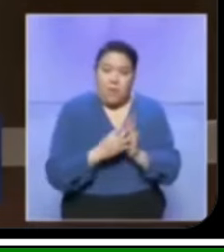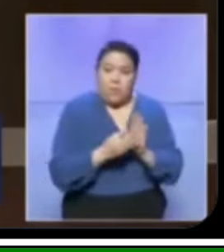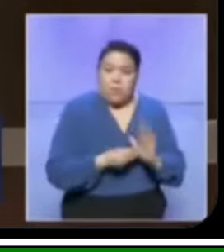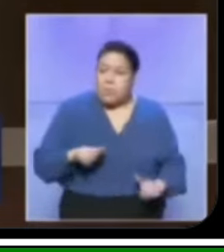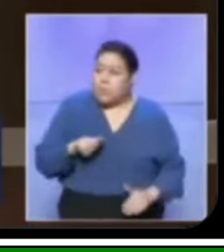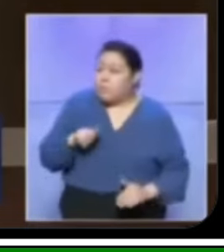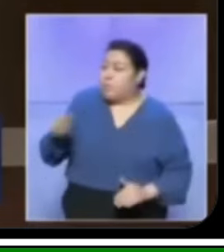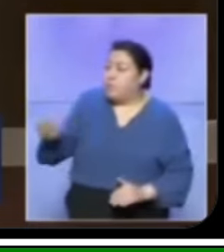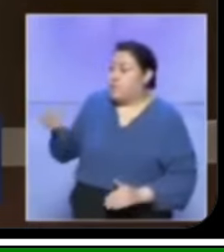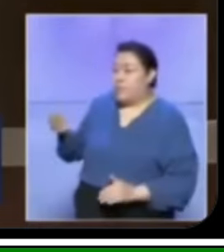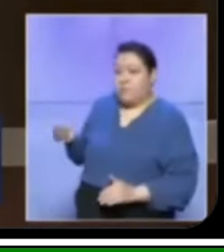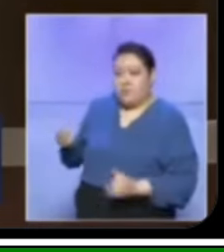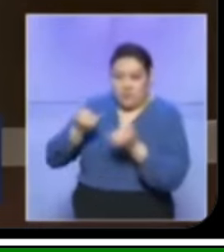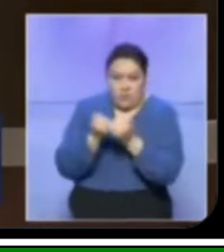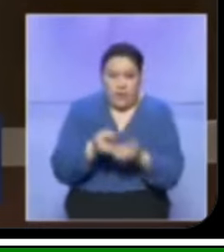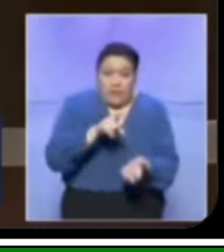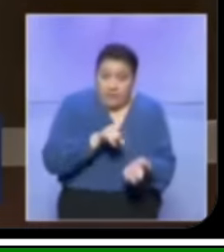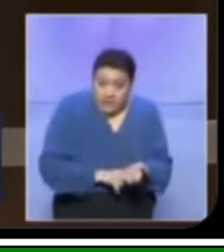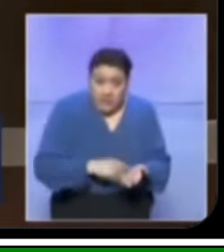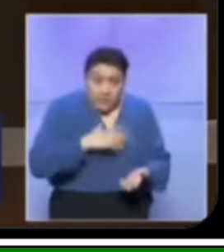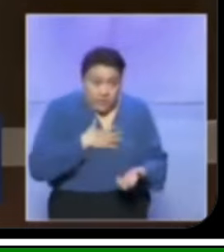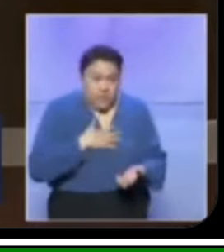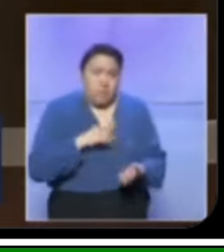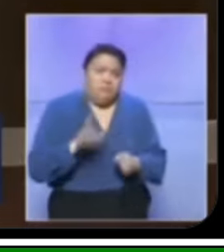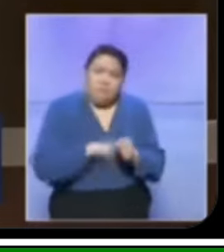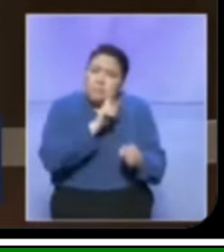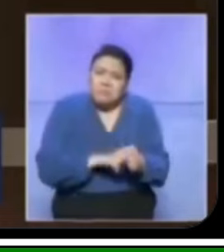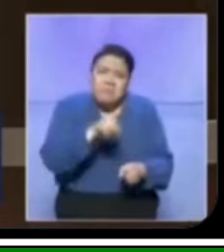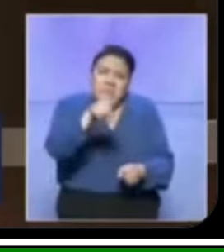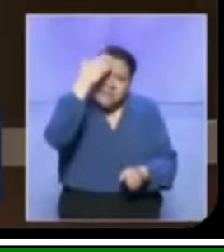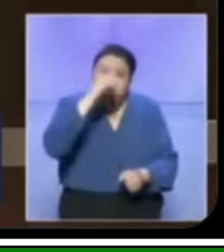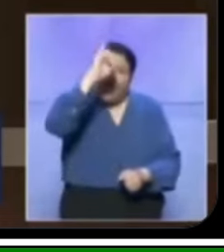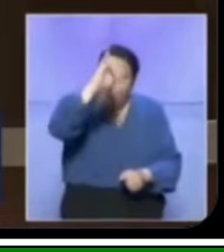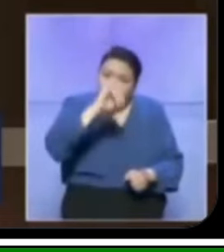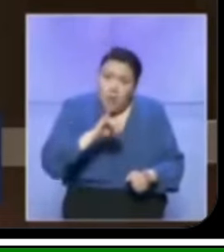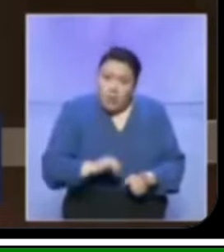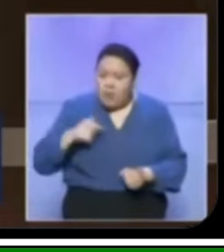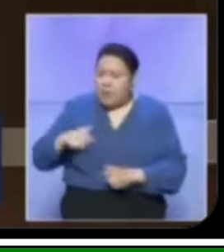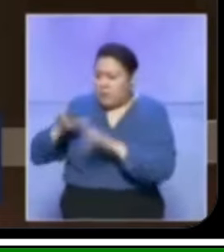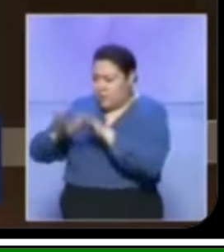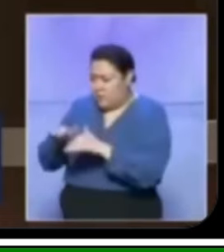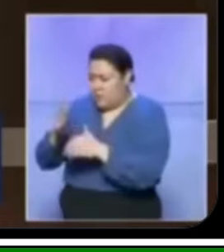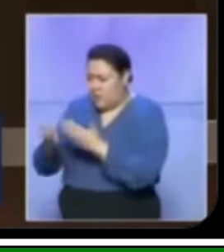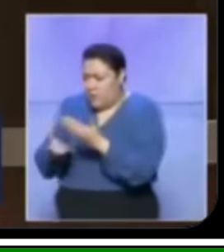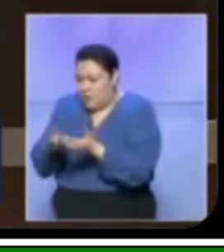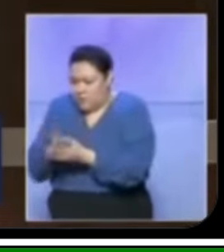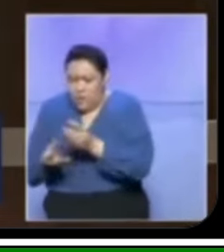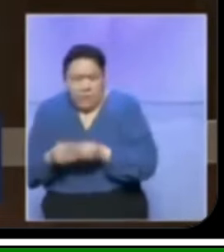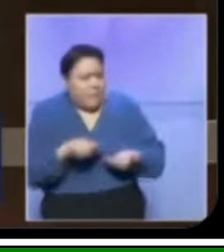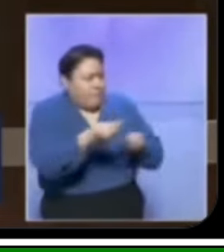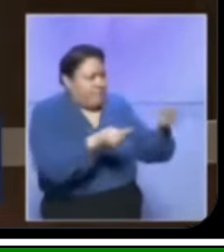este proyecto fue circulado internamente, como lo hacemos todos los jueves, y